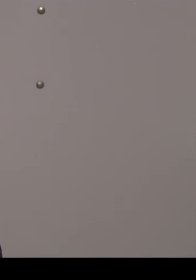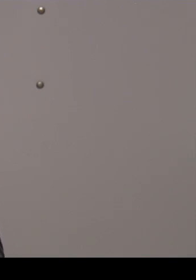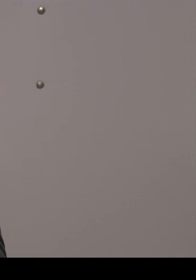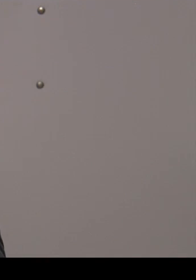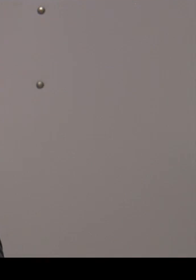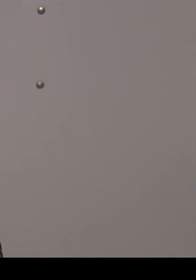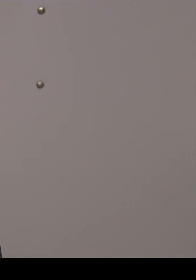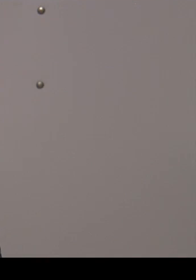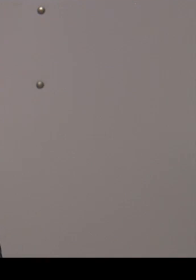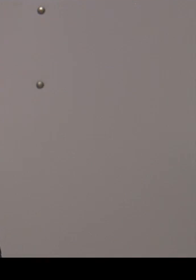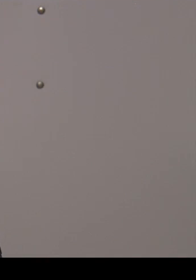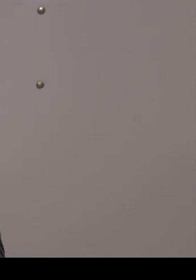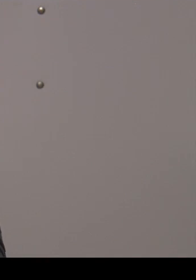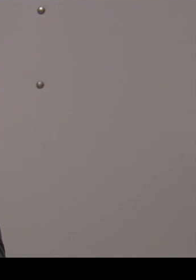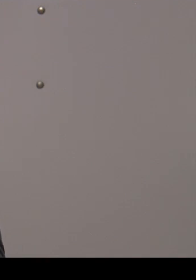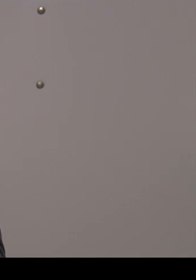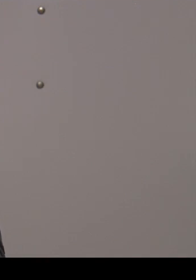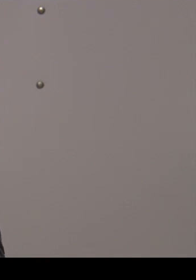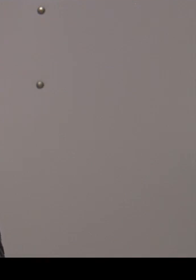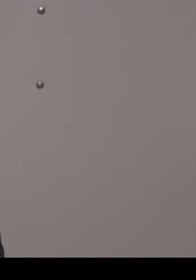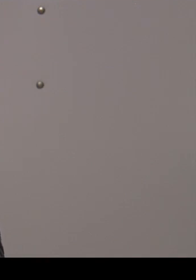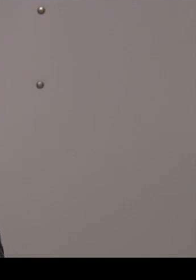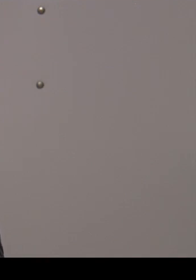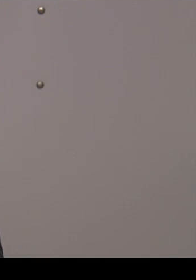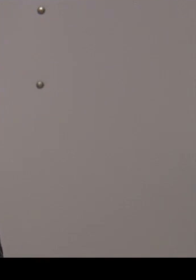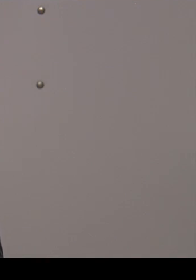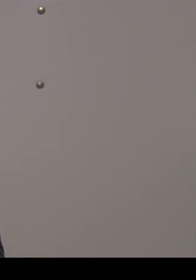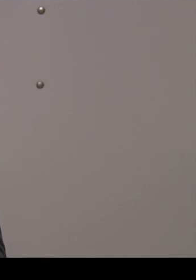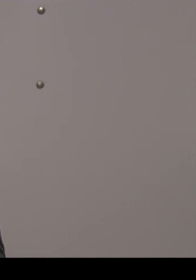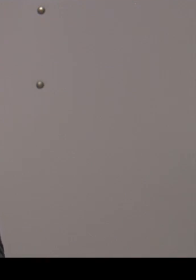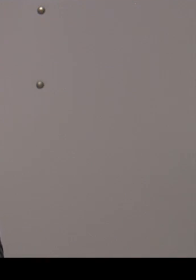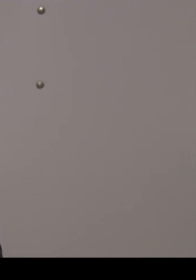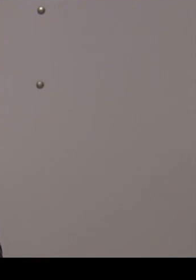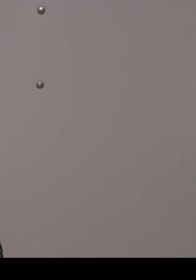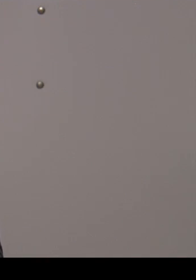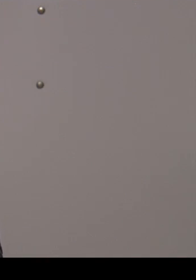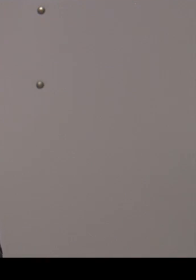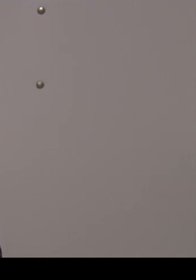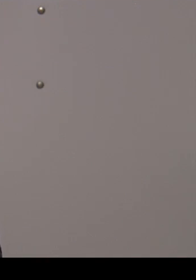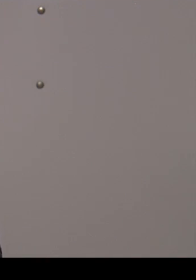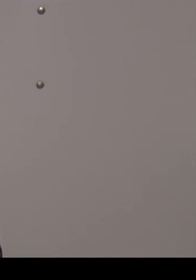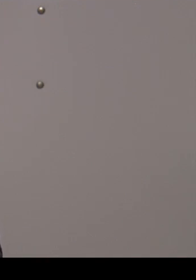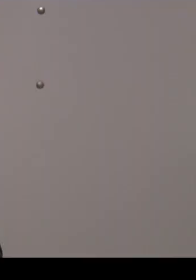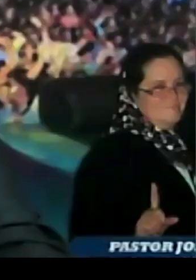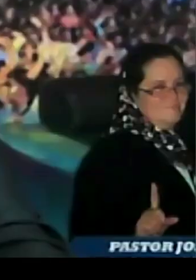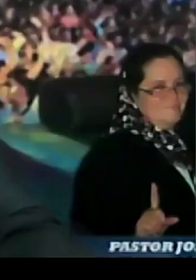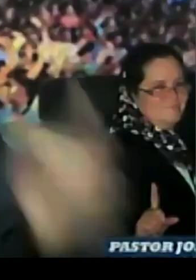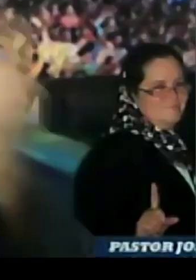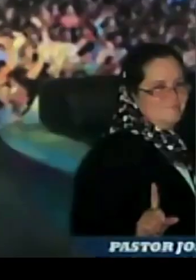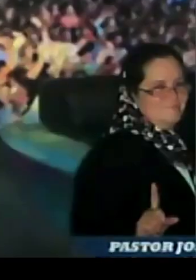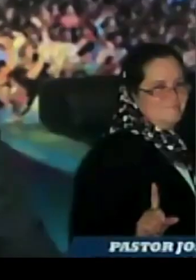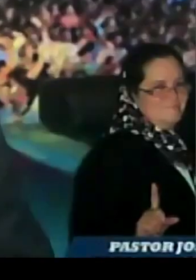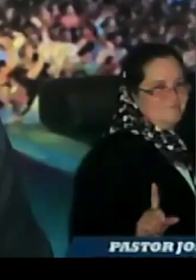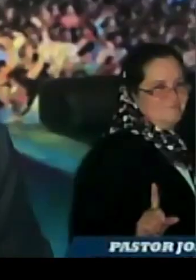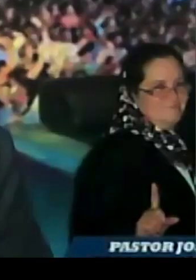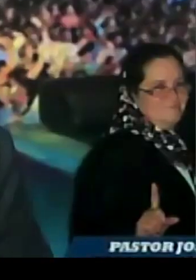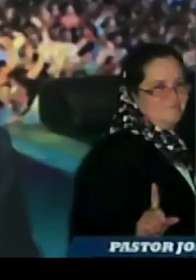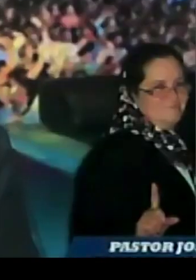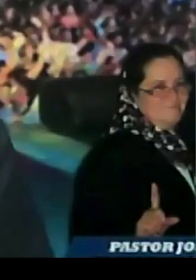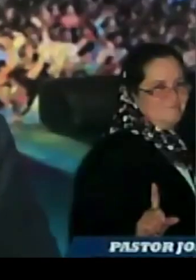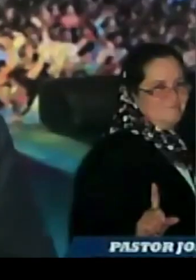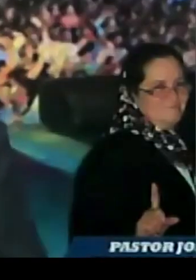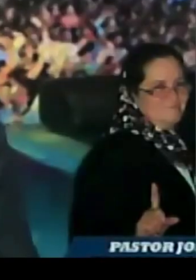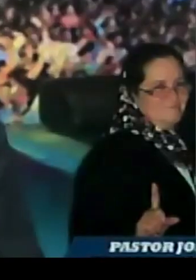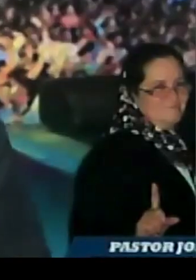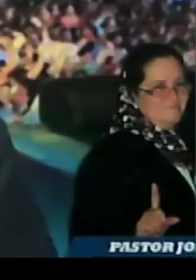reflexión en los labios del pastor rengifo adelante pastor amén amén Pastor